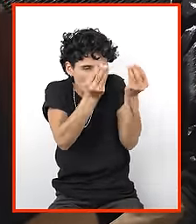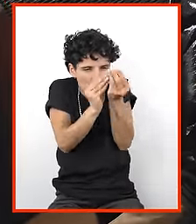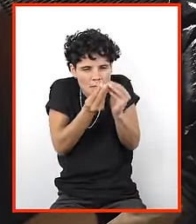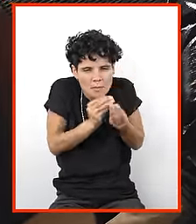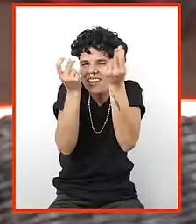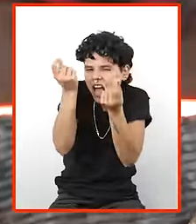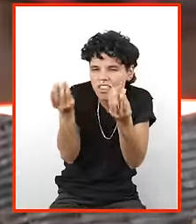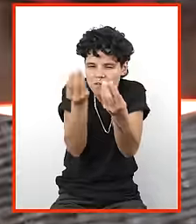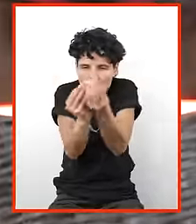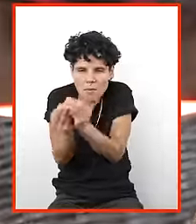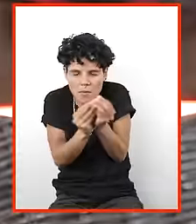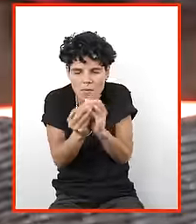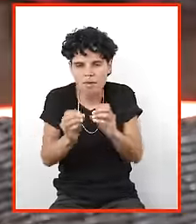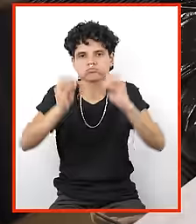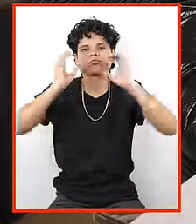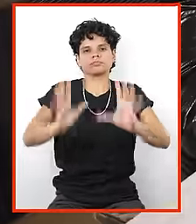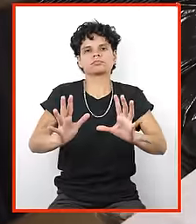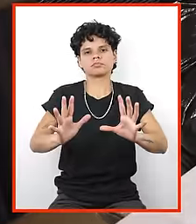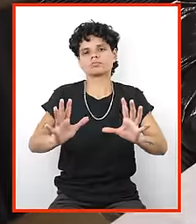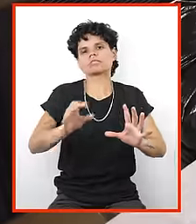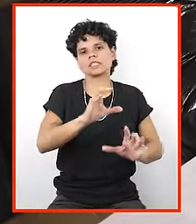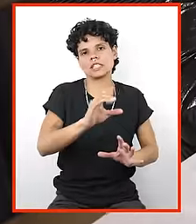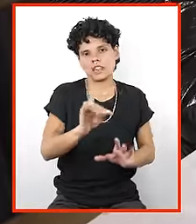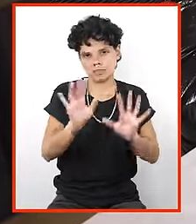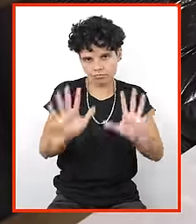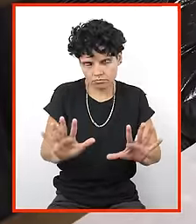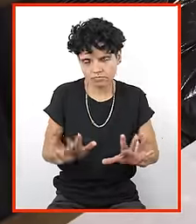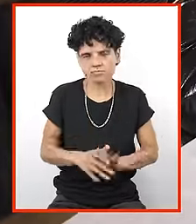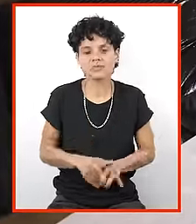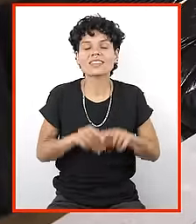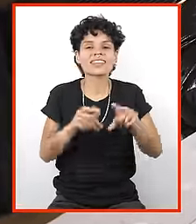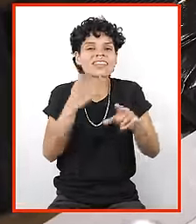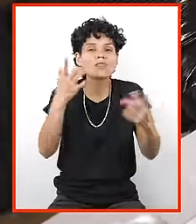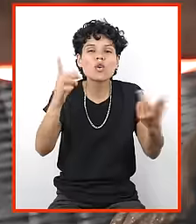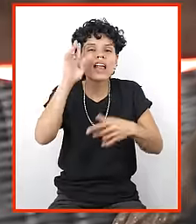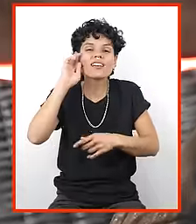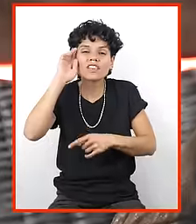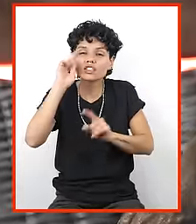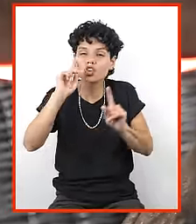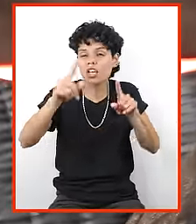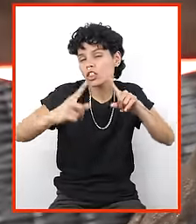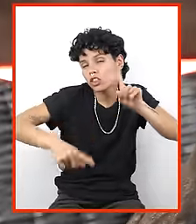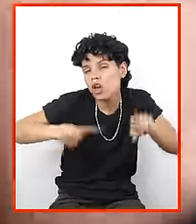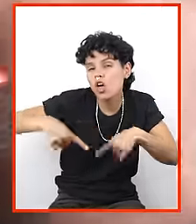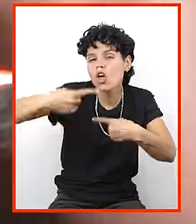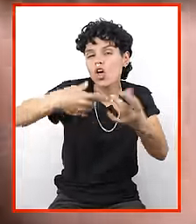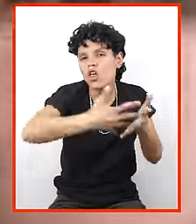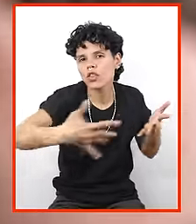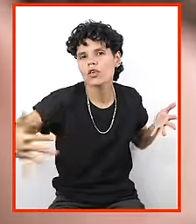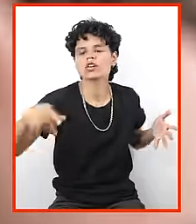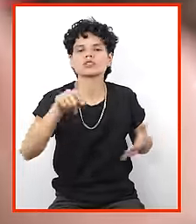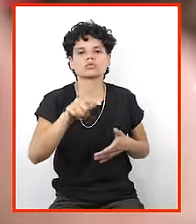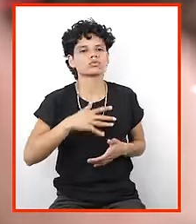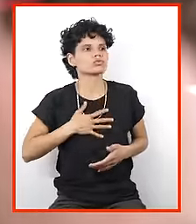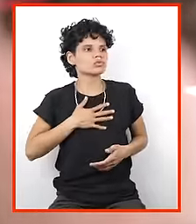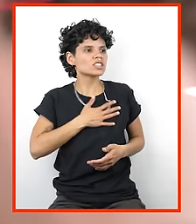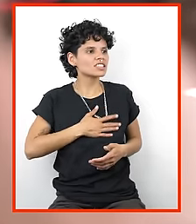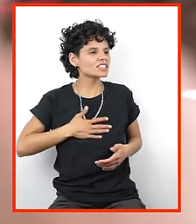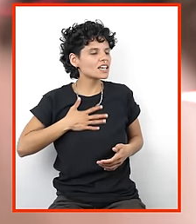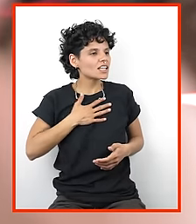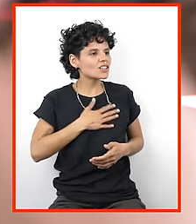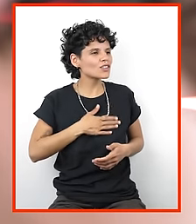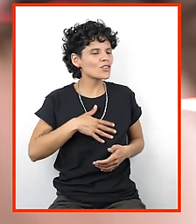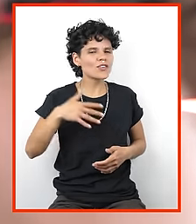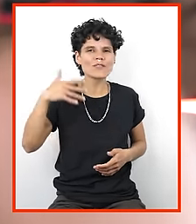bien. Mi creatividad. Y a las finales, lo que sucedió fue que el rollo de Supernova es que creo que es súper